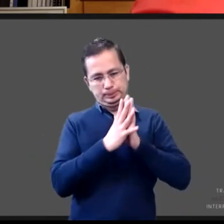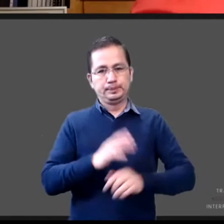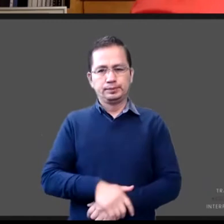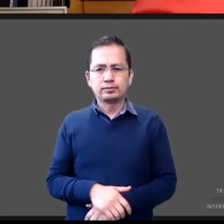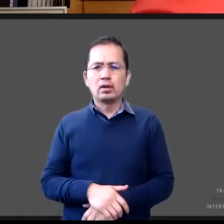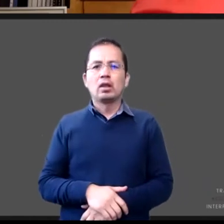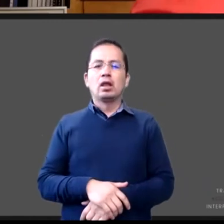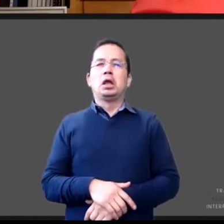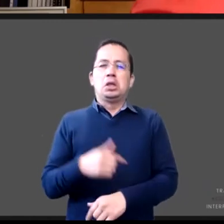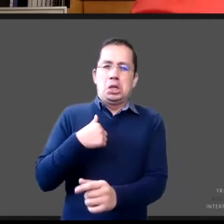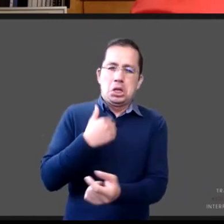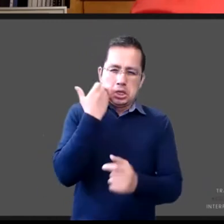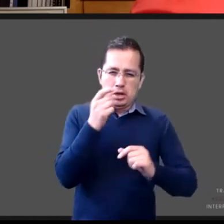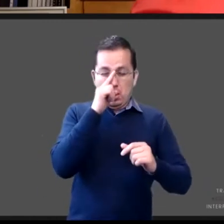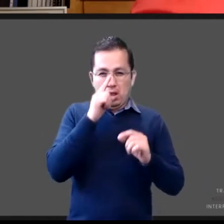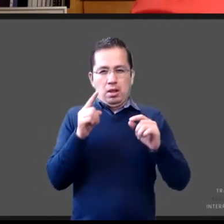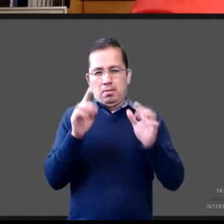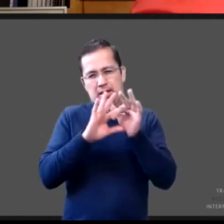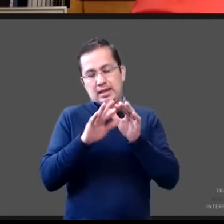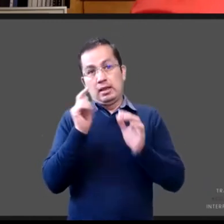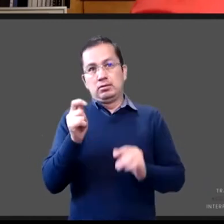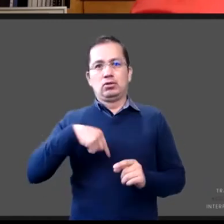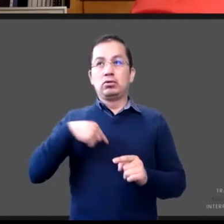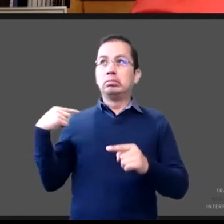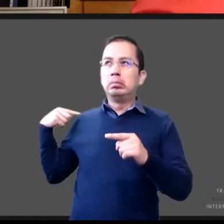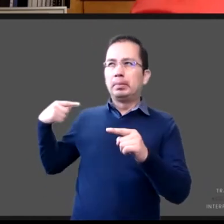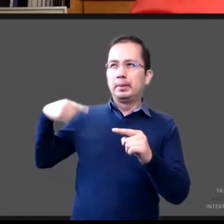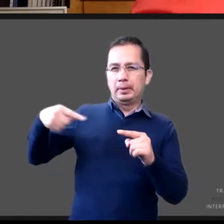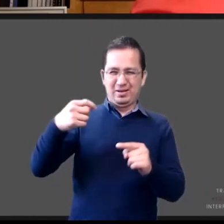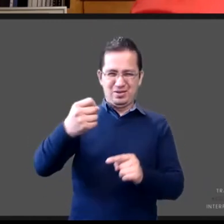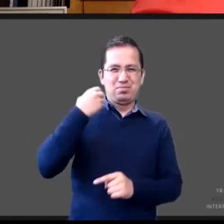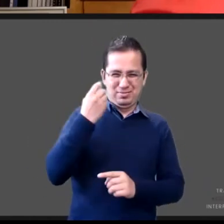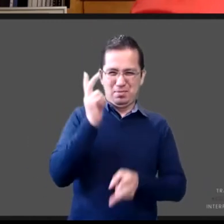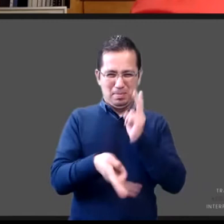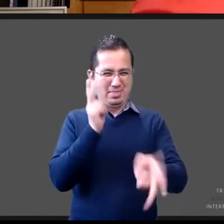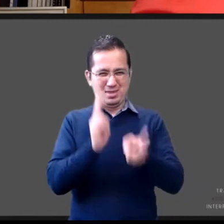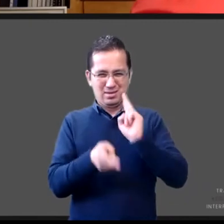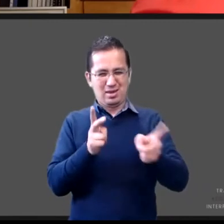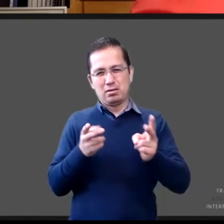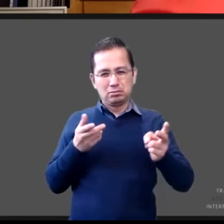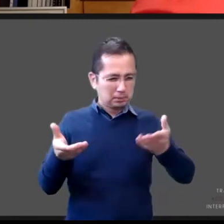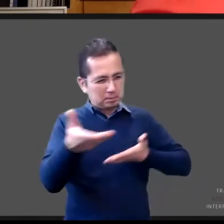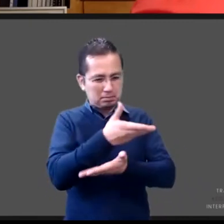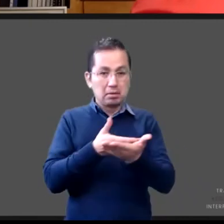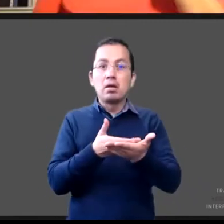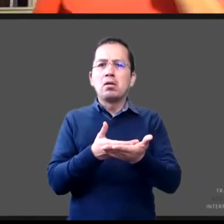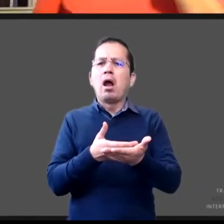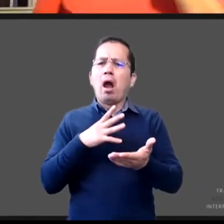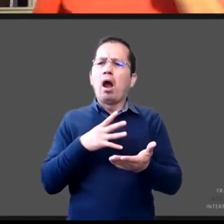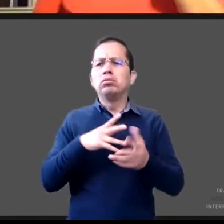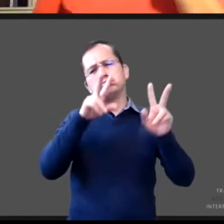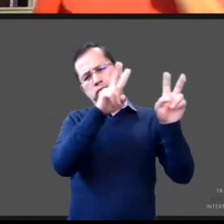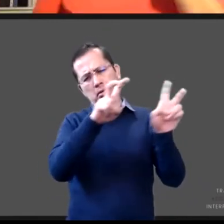en esta serie que estamos hoy cerrando y comentando, se propusieron conversatorios específicos